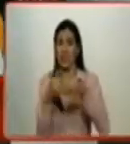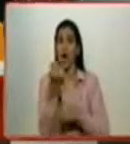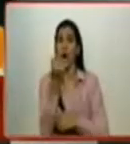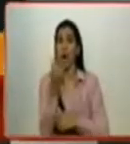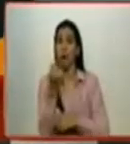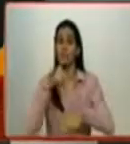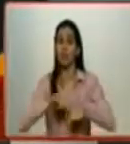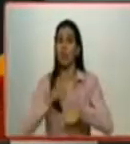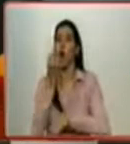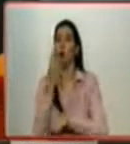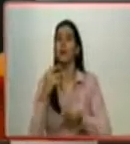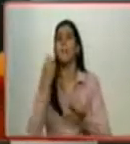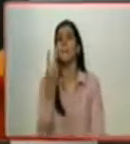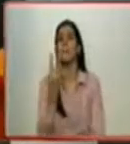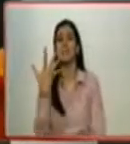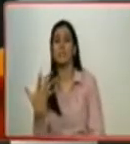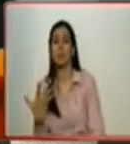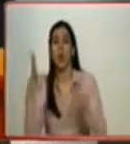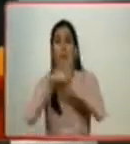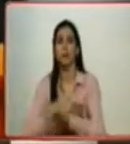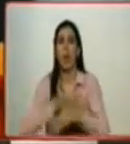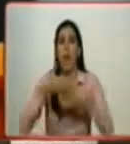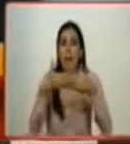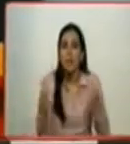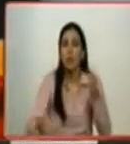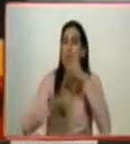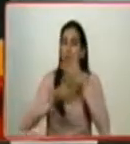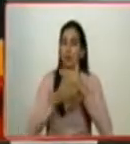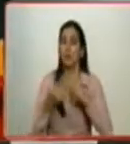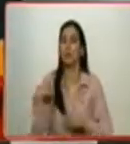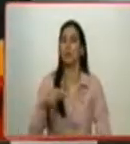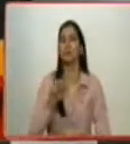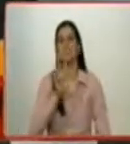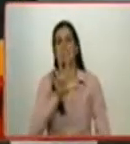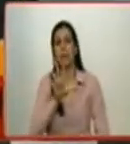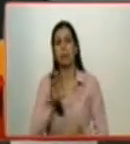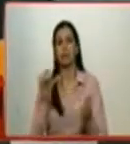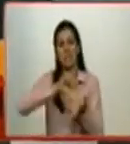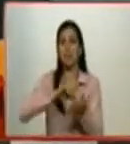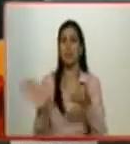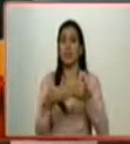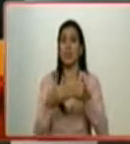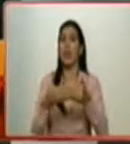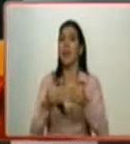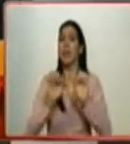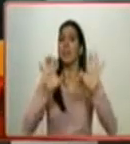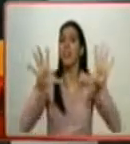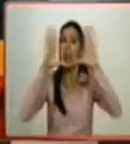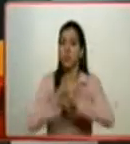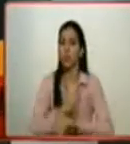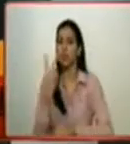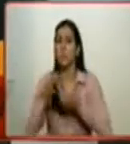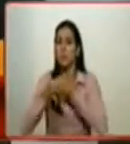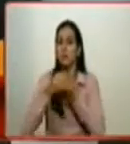11:25 de la noche. Fue el último centro que estuvo abierto. Y tuvimos tres centros que cerraron a las 10 de la noche. Dos en el municipio